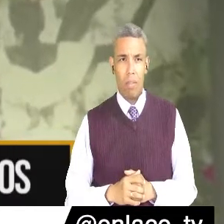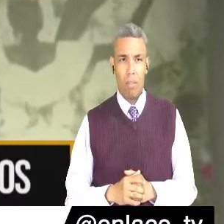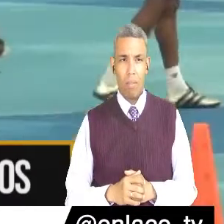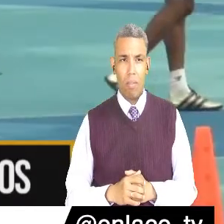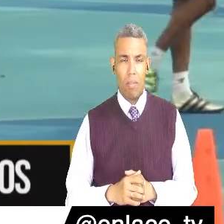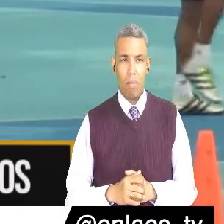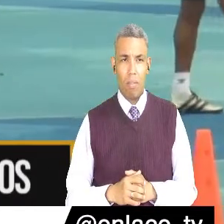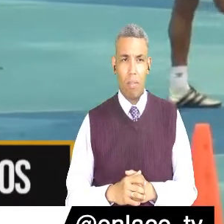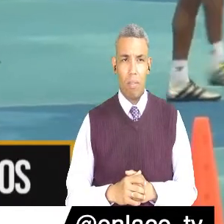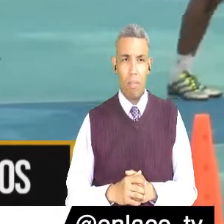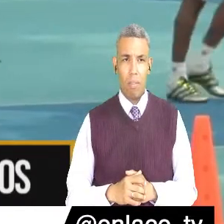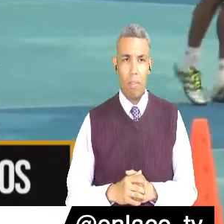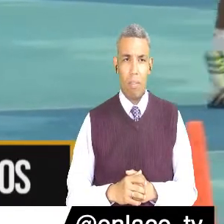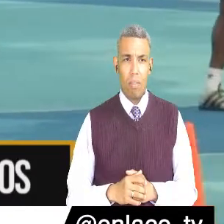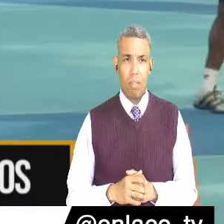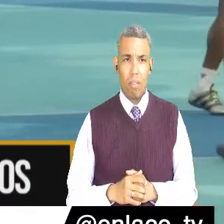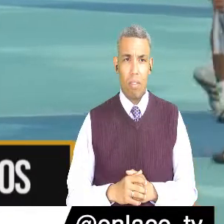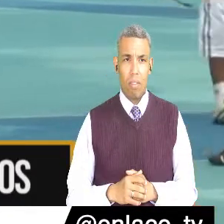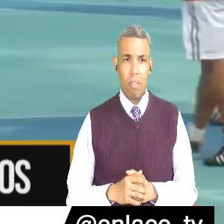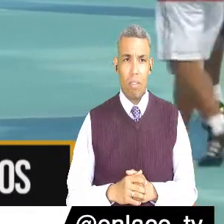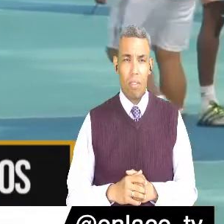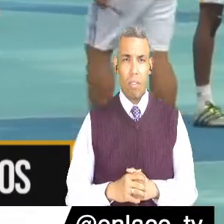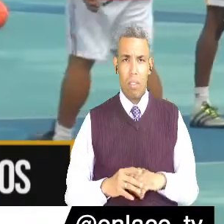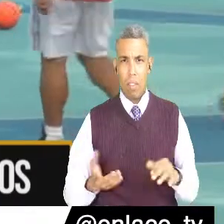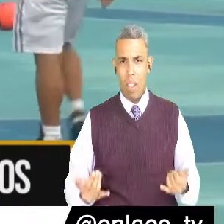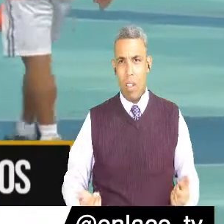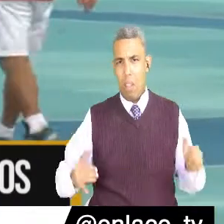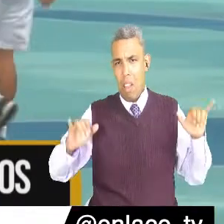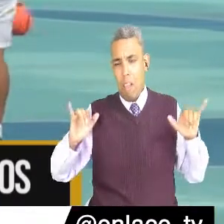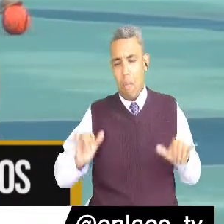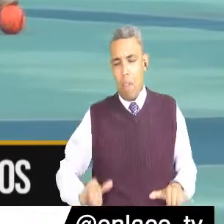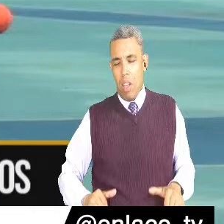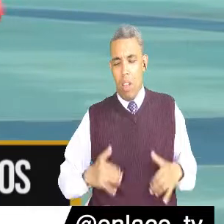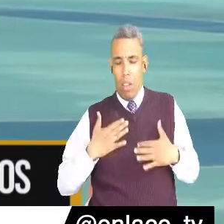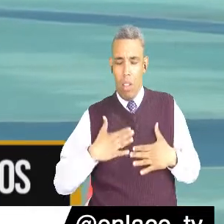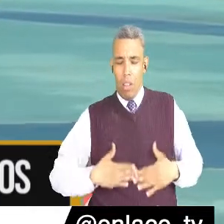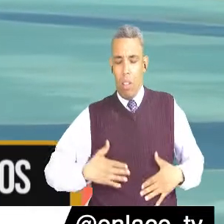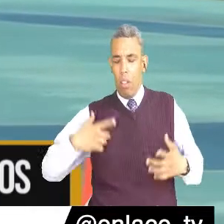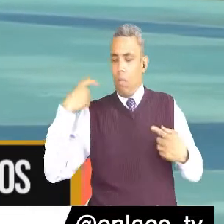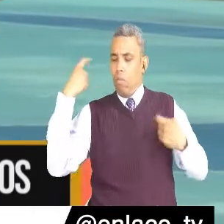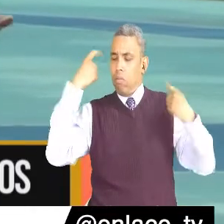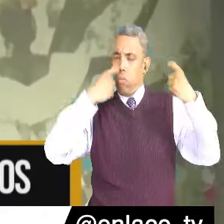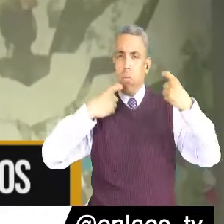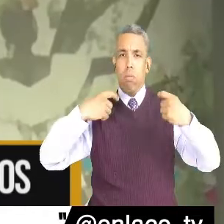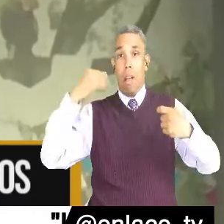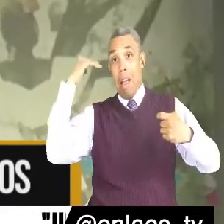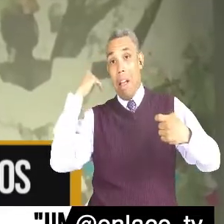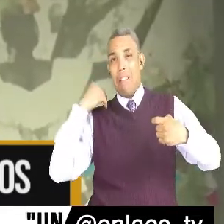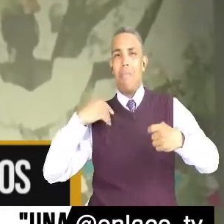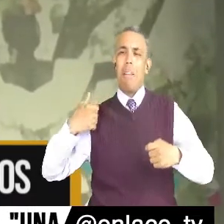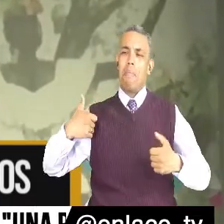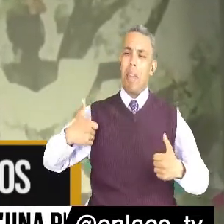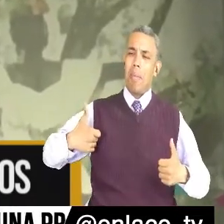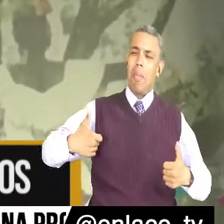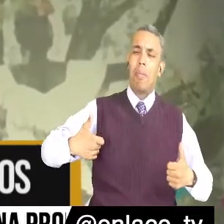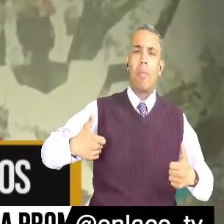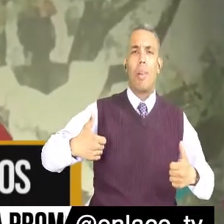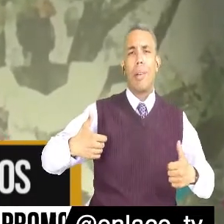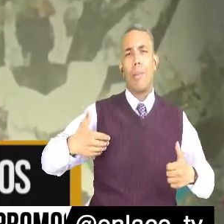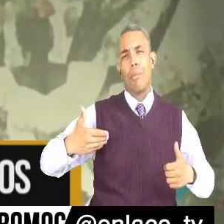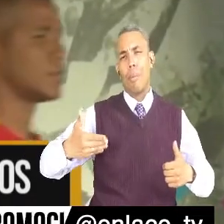pienso que esta para nos sirvió para saber y observar los aspectos a mejorar, y esperemos arrancar con pie